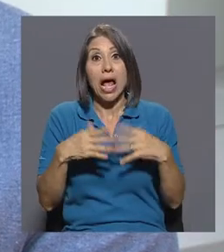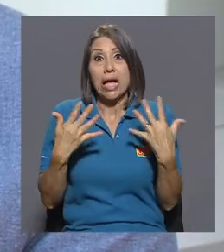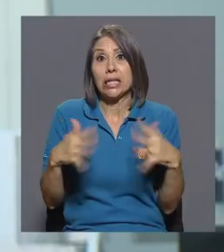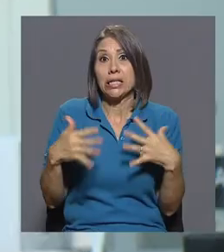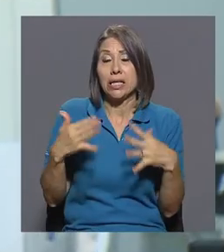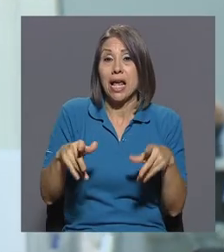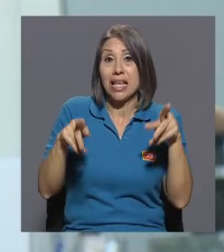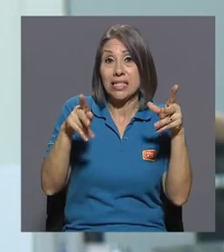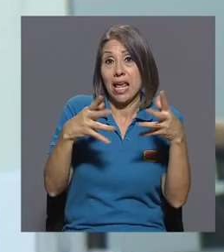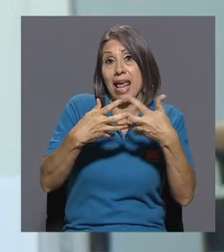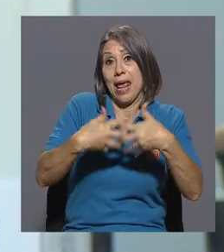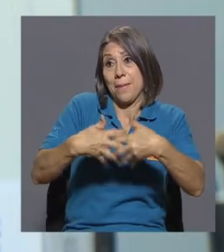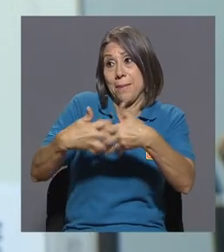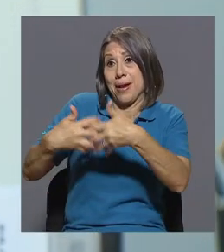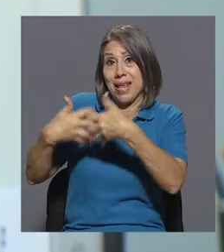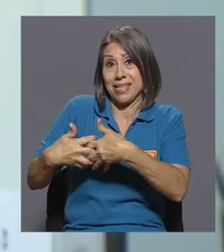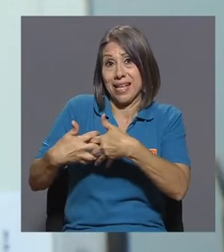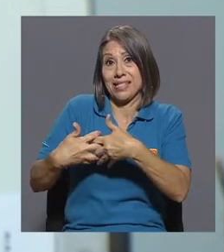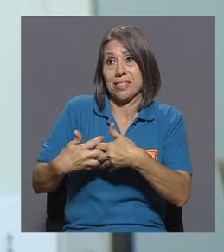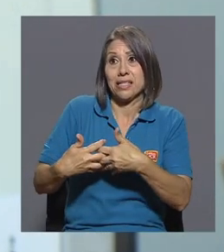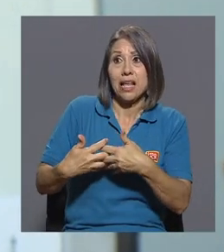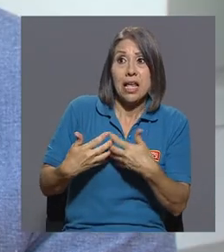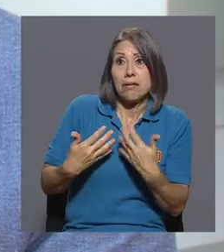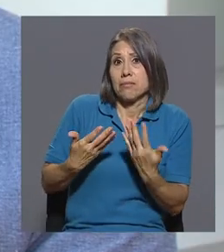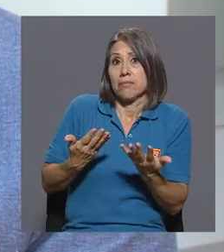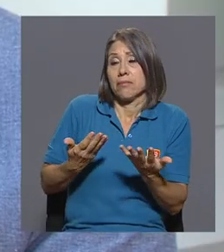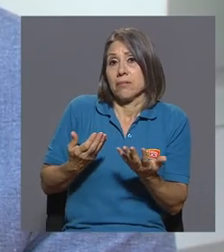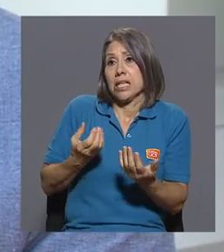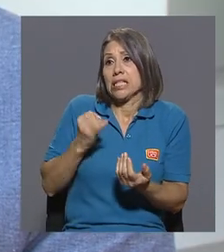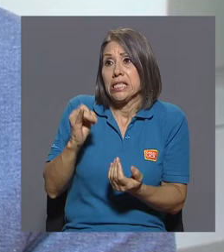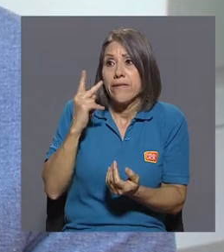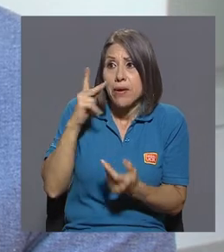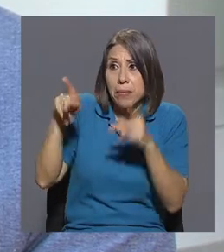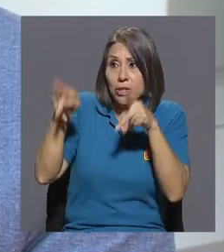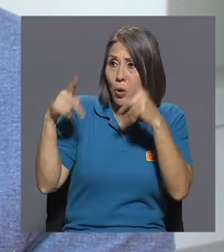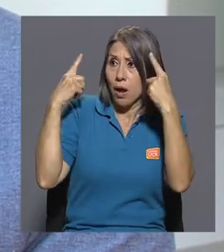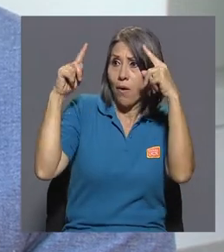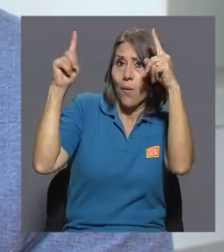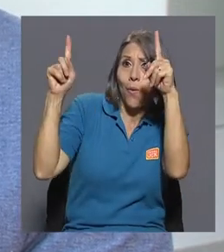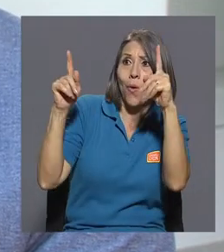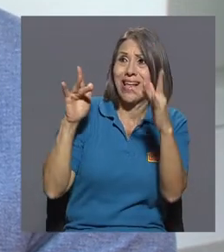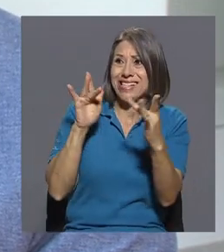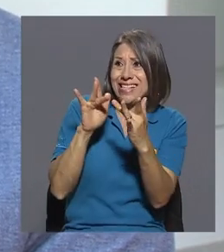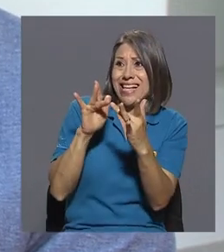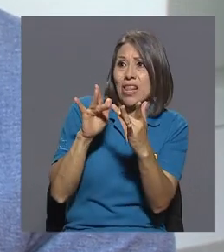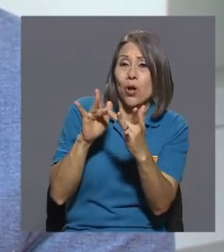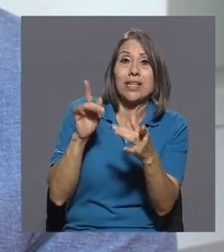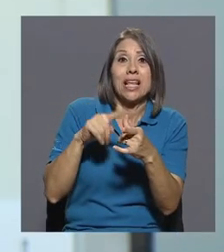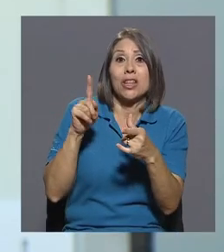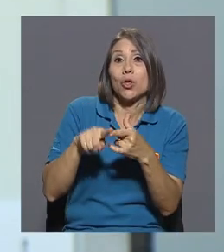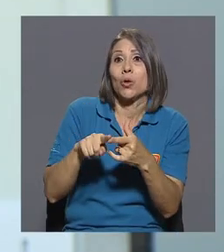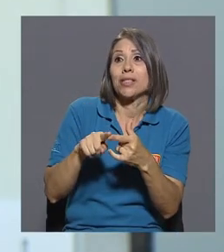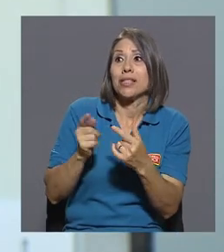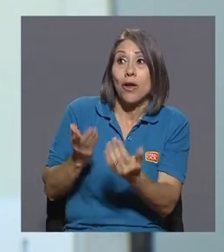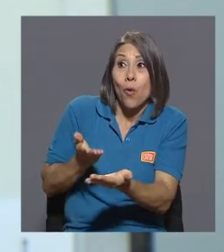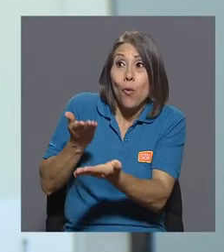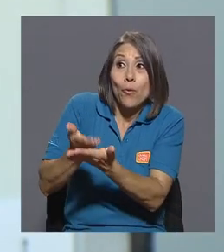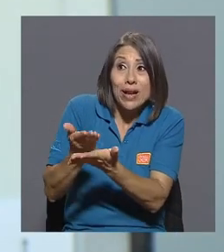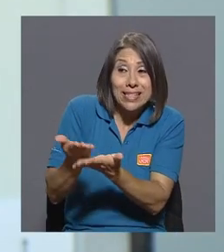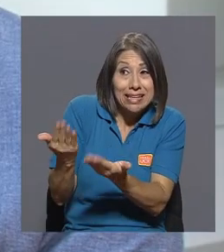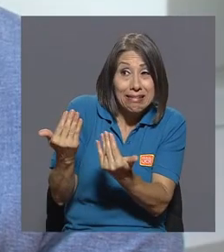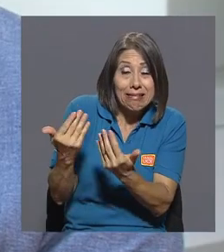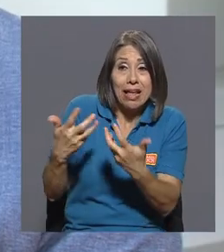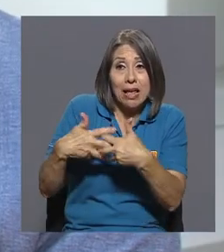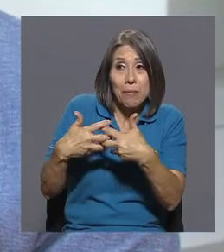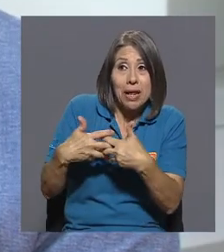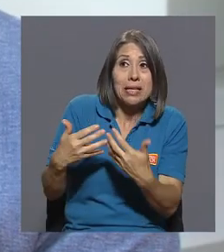como usted, de inmediato le ofrecen, puedes pasar en tus redes sociales, en una de tus historias, este producto. Sí.